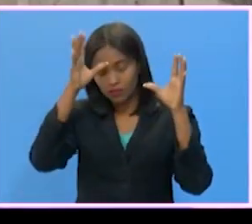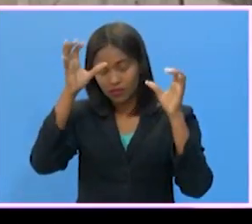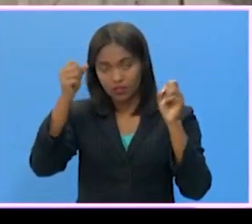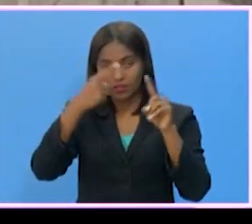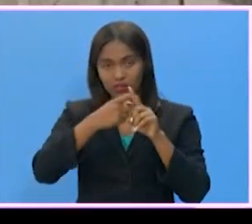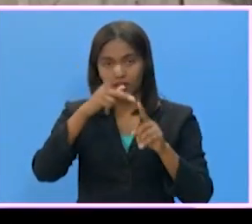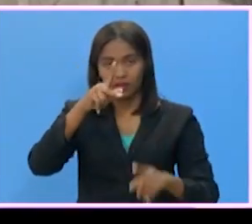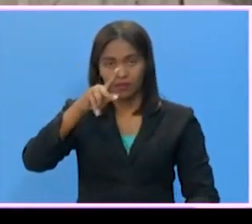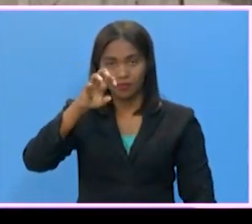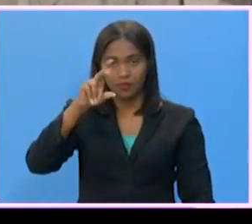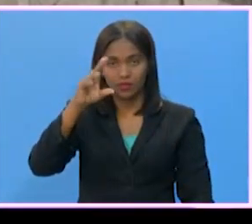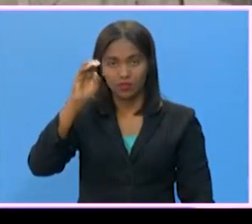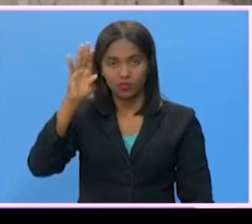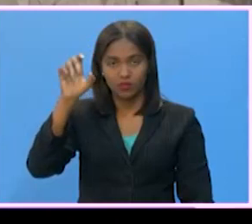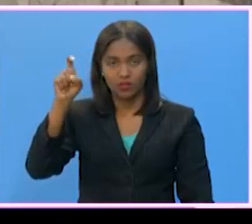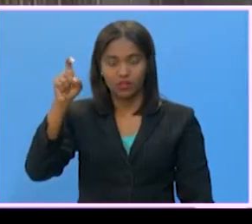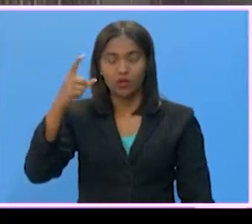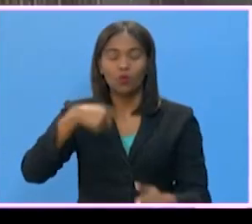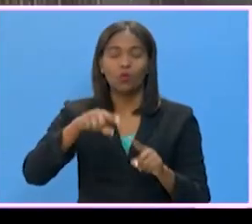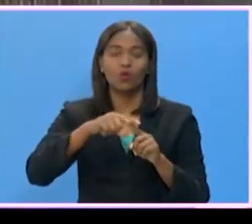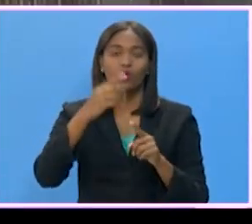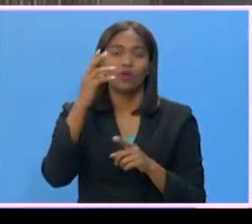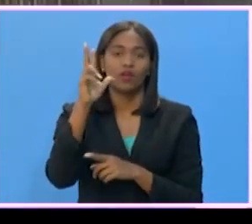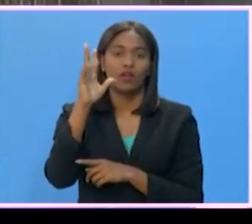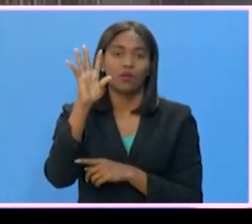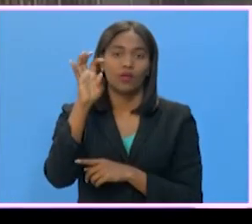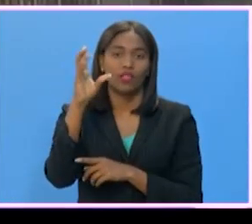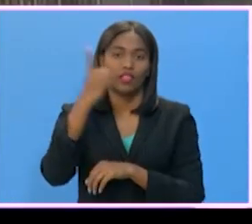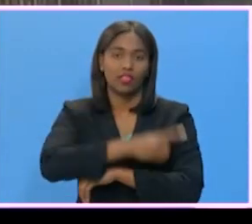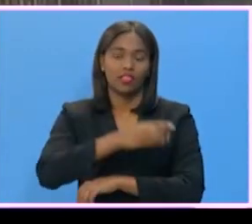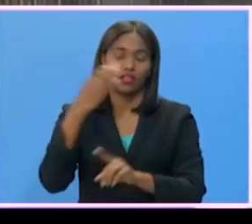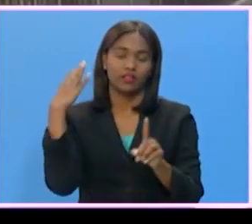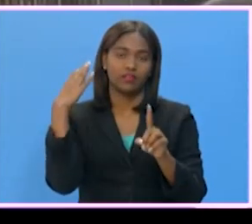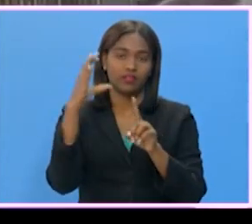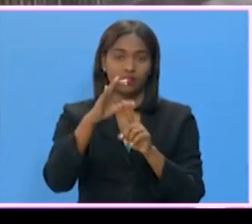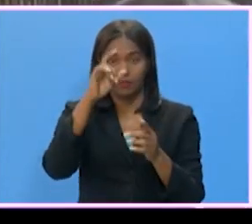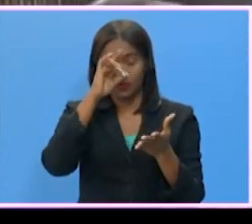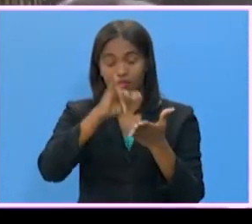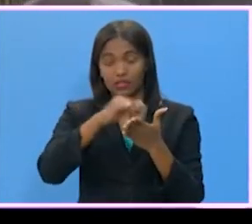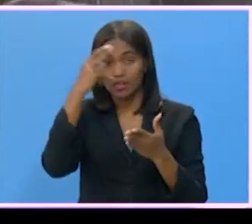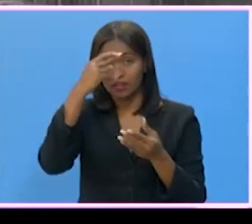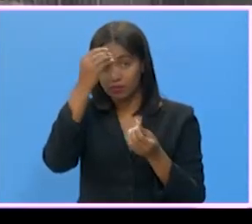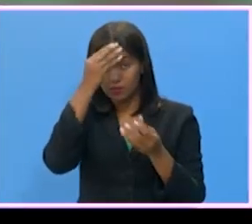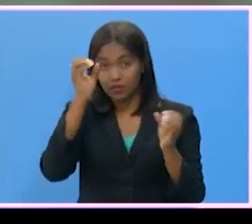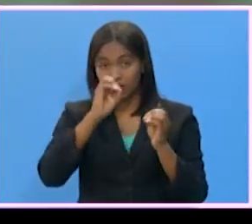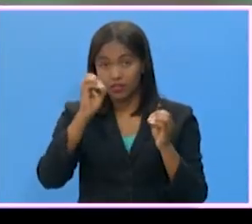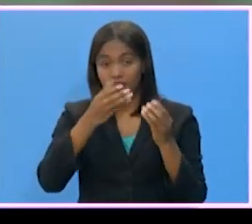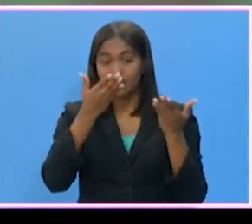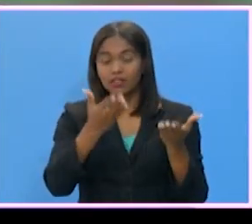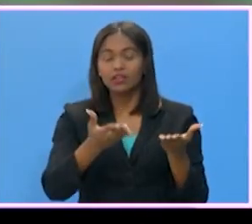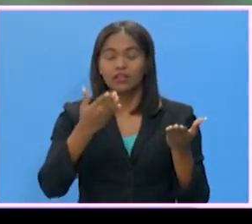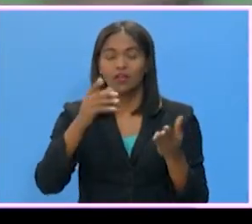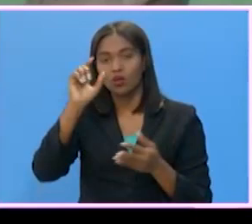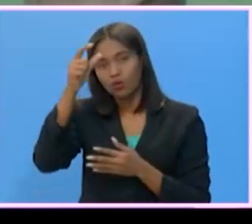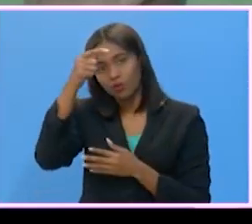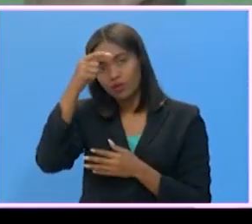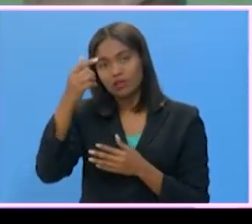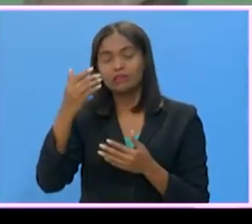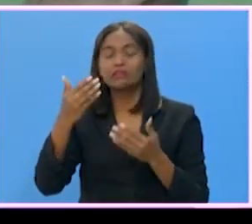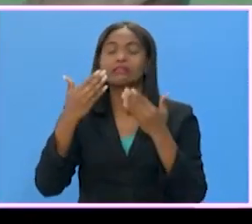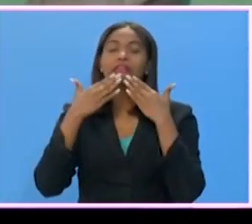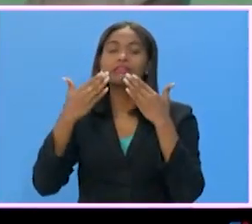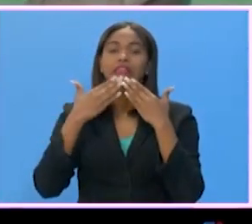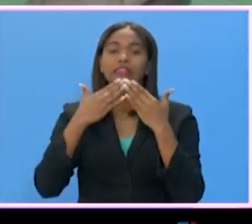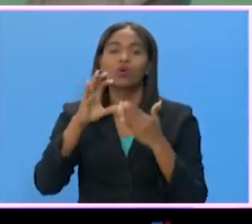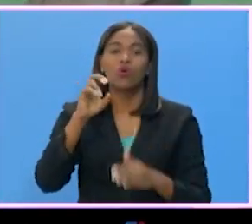de Petrobras tras solo 40 días en el cargo. Sin dar razones específicas del cese, el gobierno agradeció a